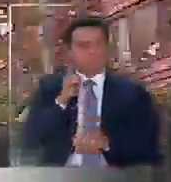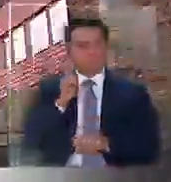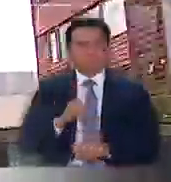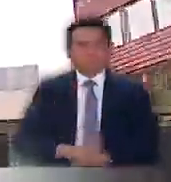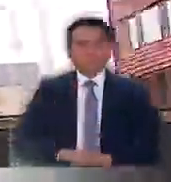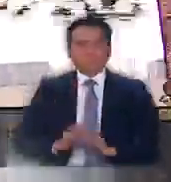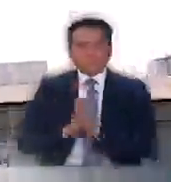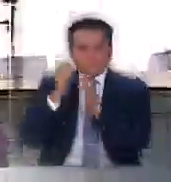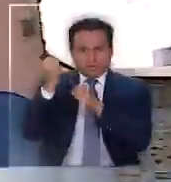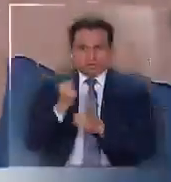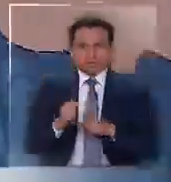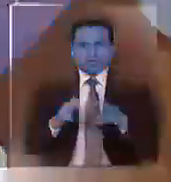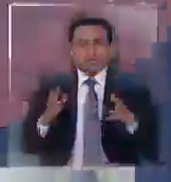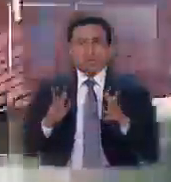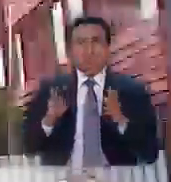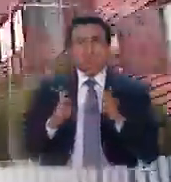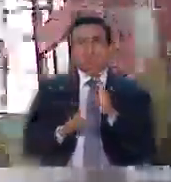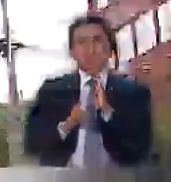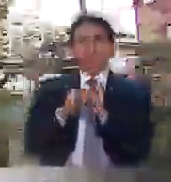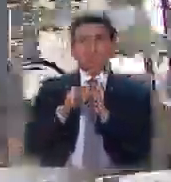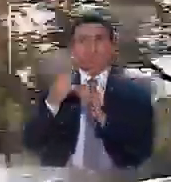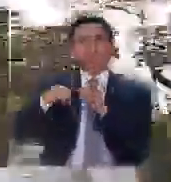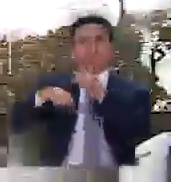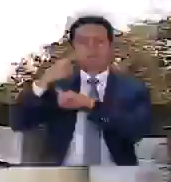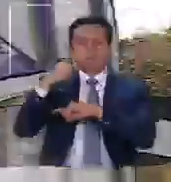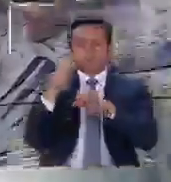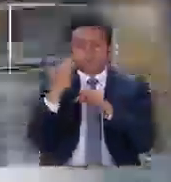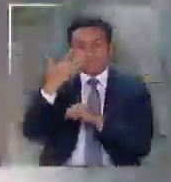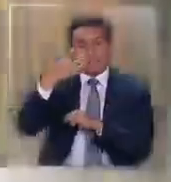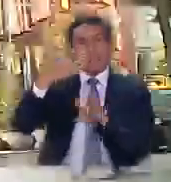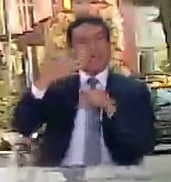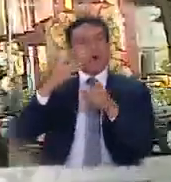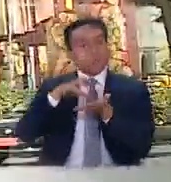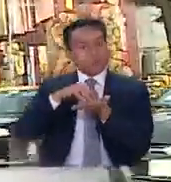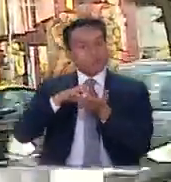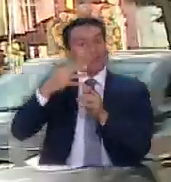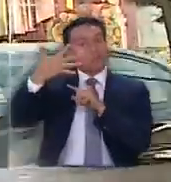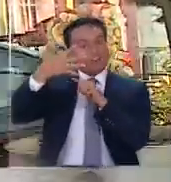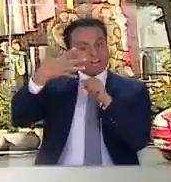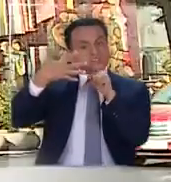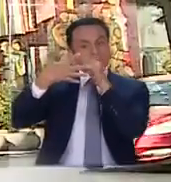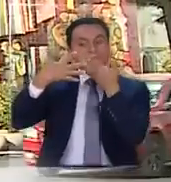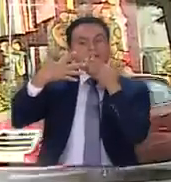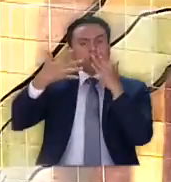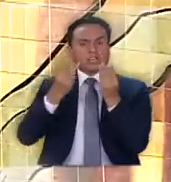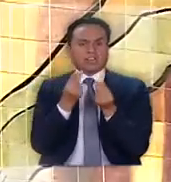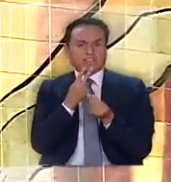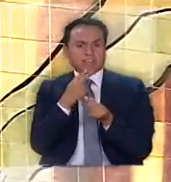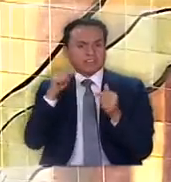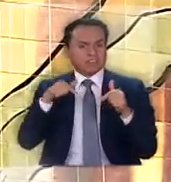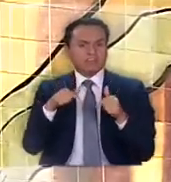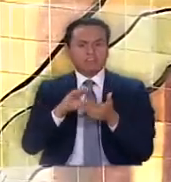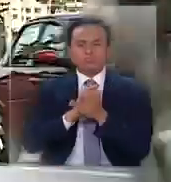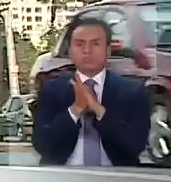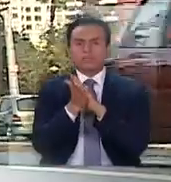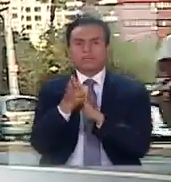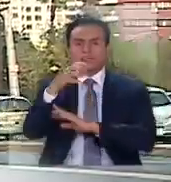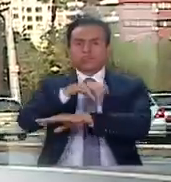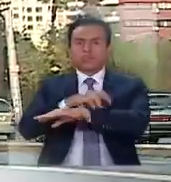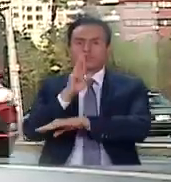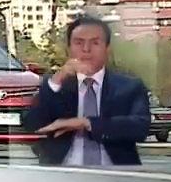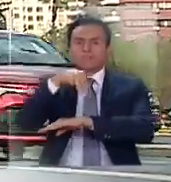dado el salto más cualitativo de su historia, ubicándose entre las comunas top 5 de mejor calidad de vida en toda la